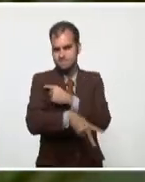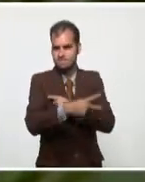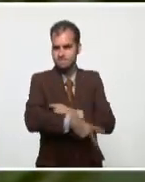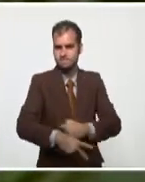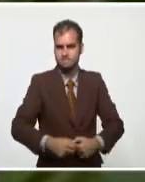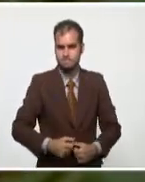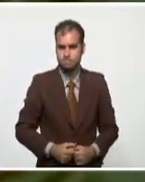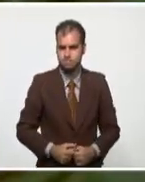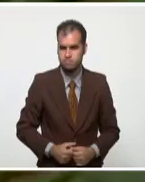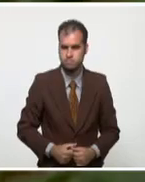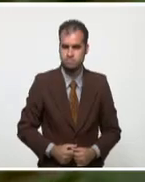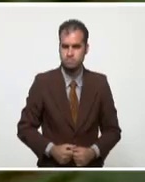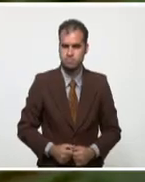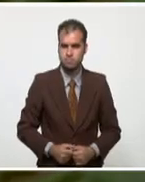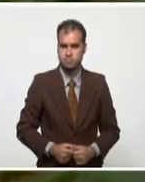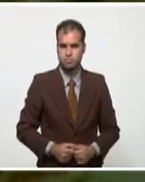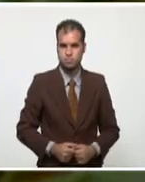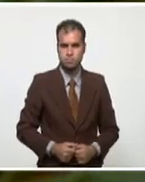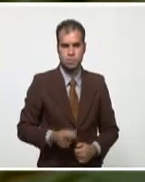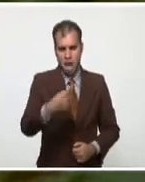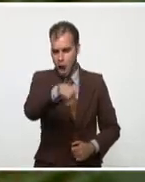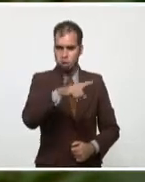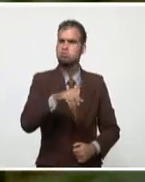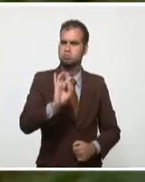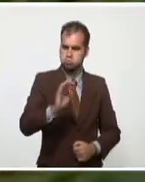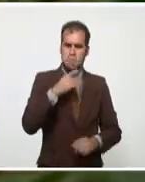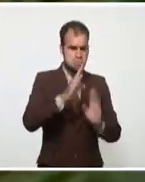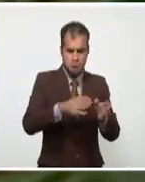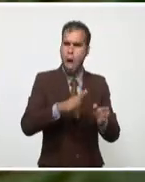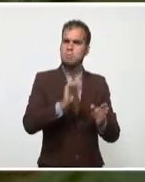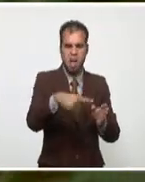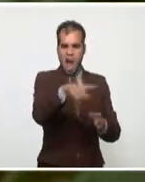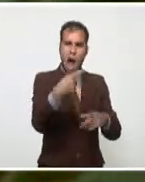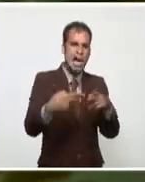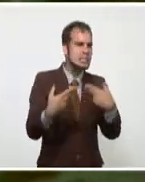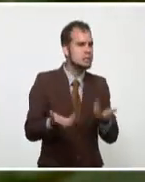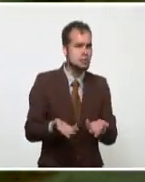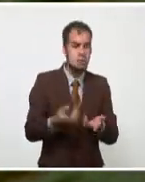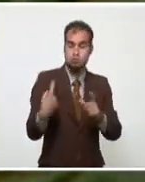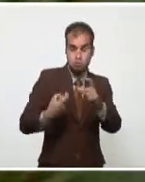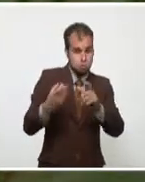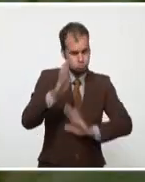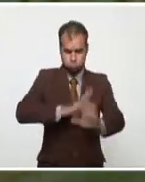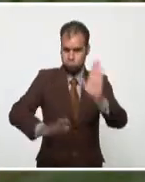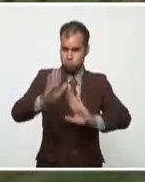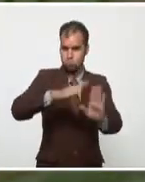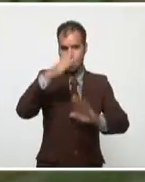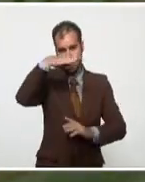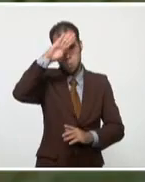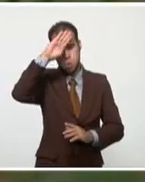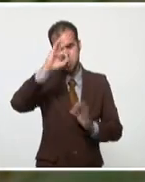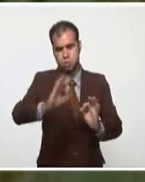Ellos murieron por la patria revolucionaria y digna que es hoy Cuba.